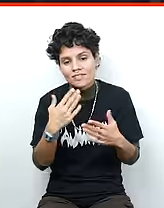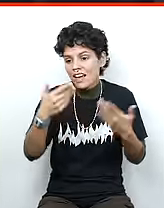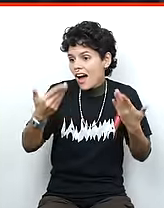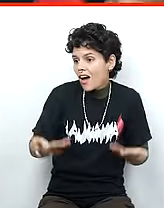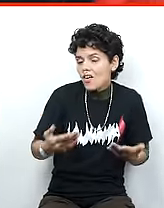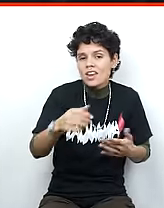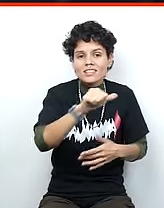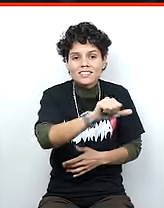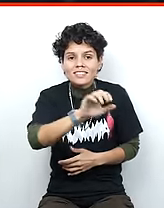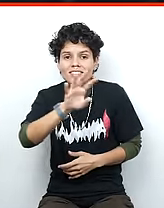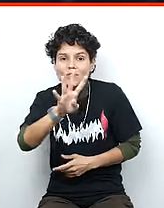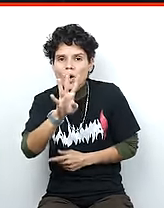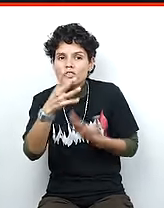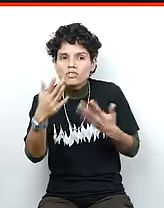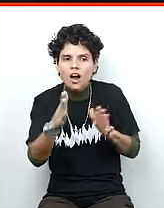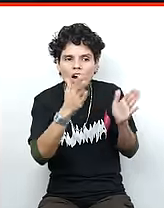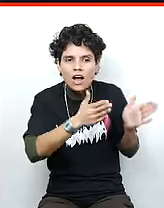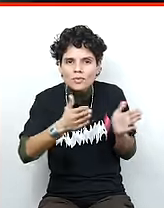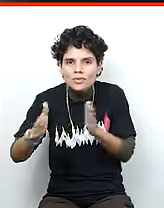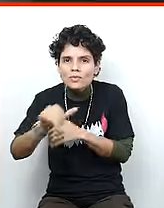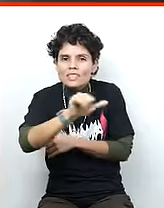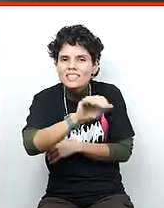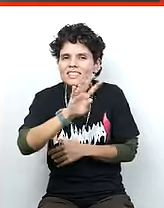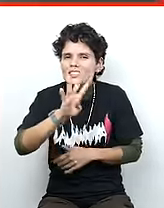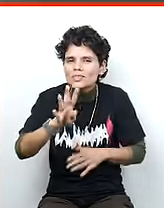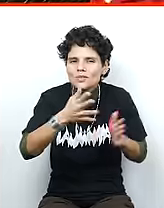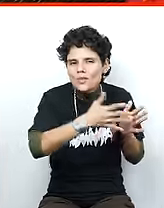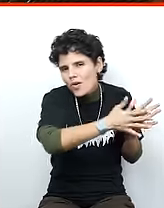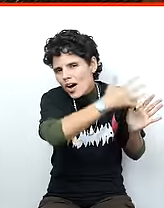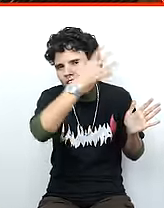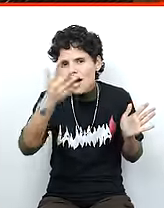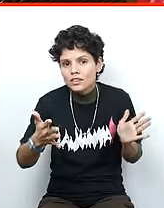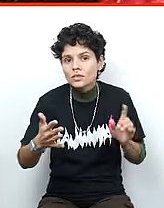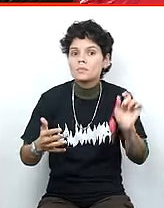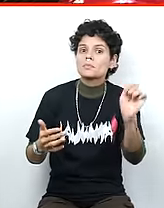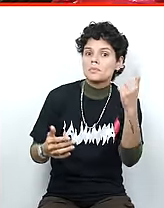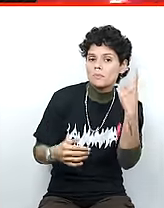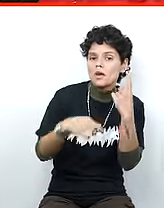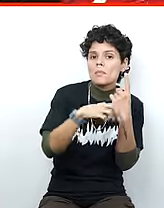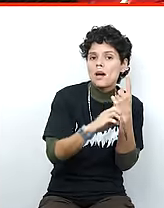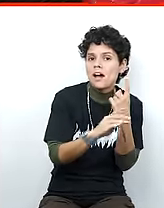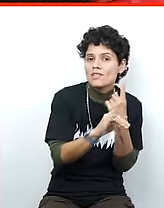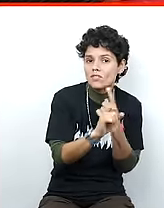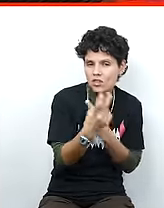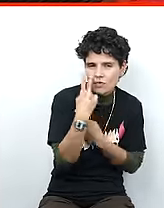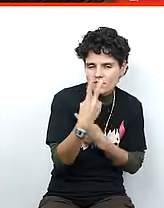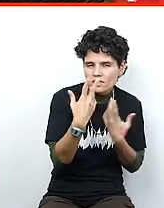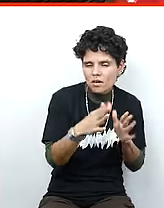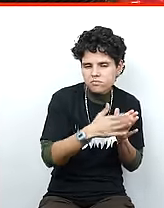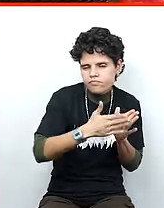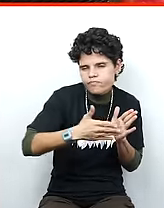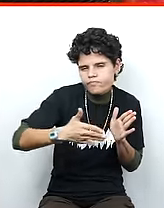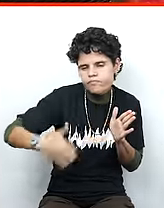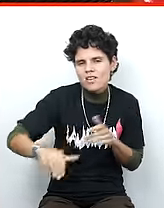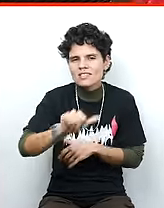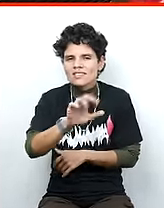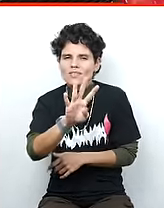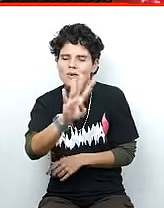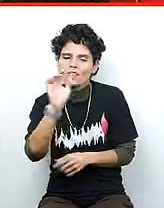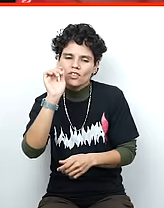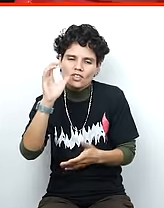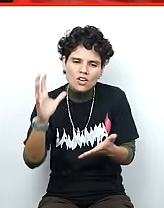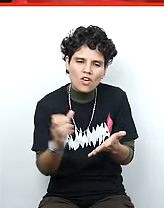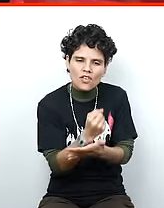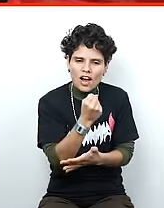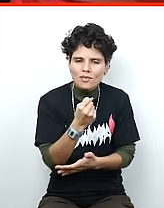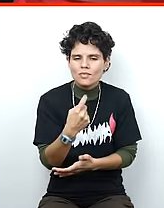número 64, compadre. Este es nuestro capítulo 64, ¿viste? Sí, el uno, compadre, y en este capítulo 64 estoy acá. ¿Y cómo se